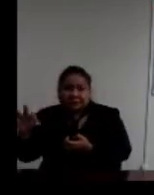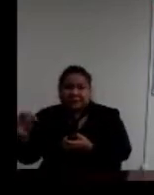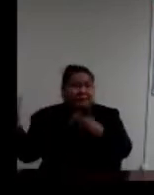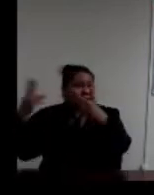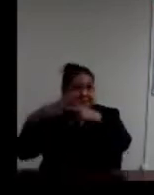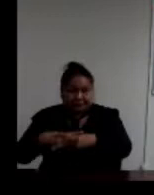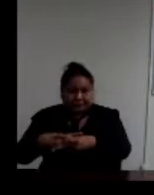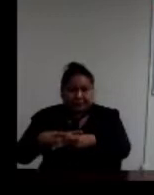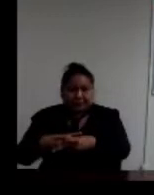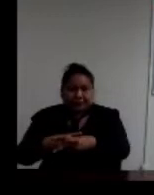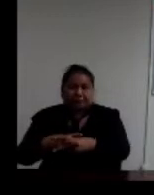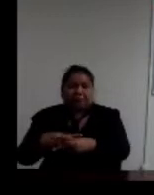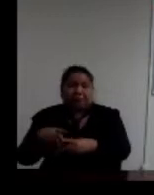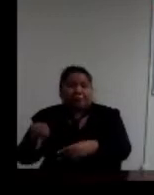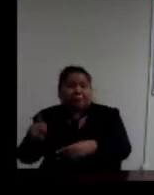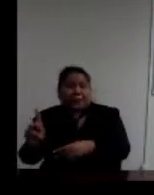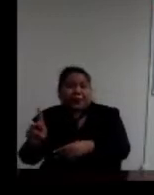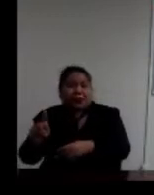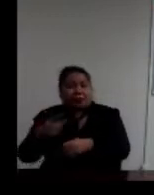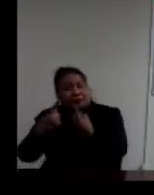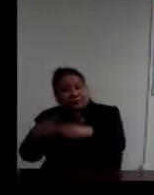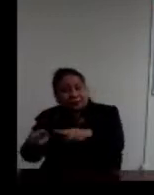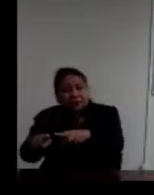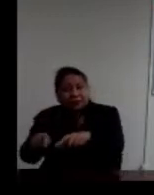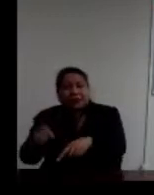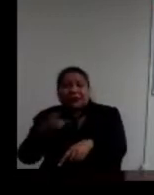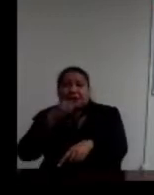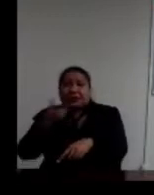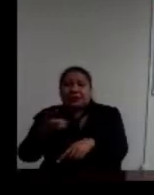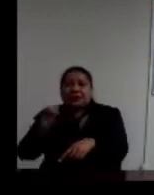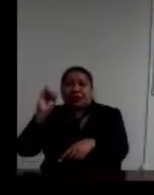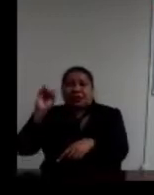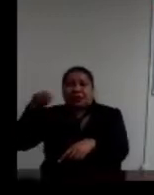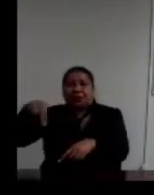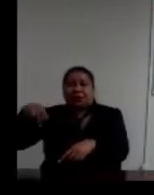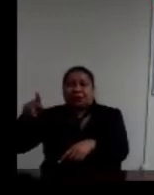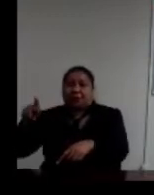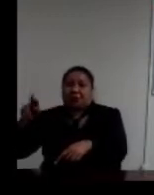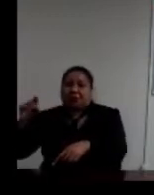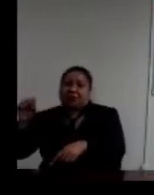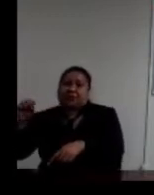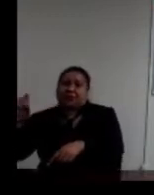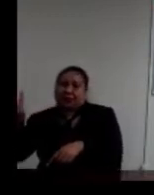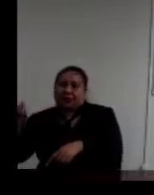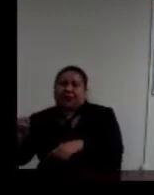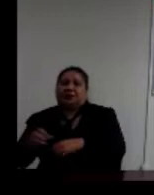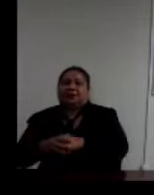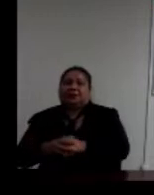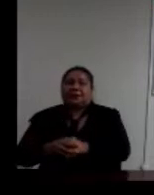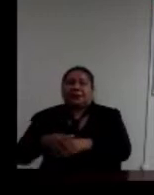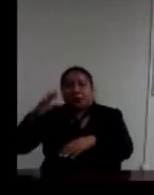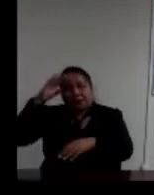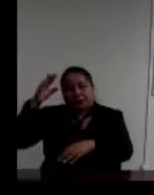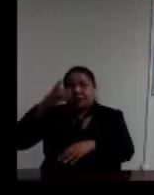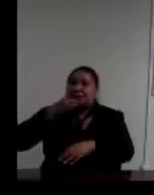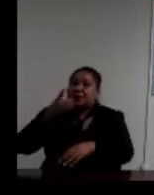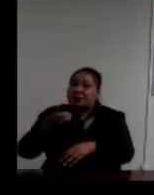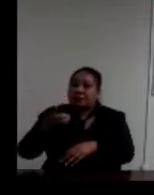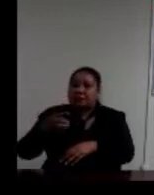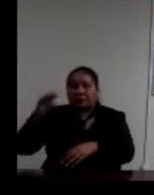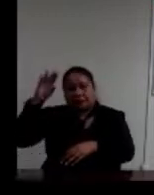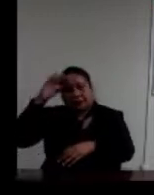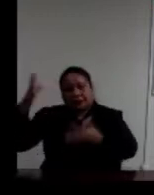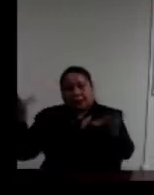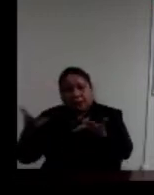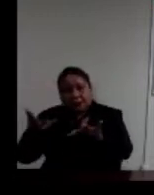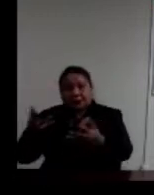es impulsivo. O sea, lo que piensa, se lo dijo al maestro, o lo que piensa, lo hizo. ¿De acuerdo?